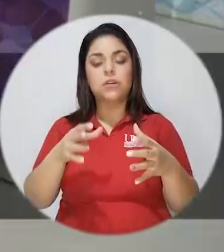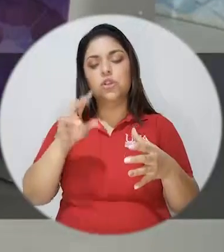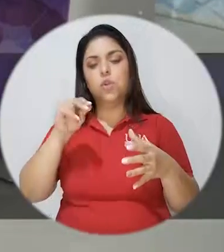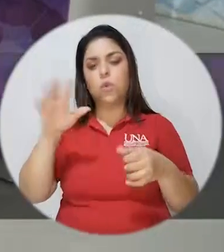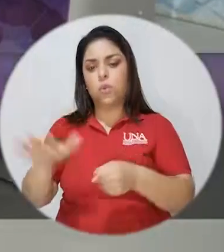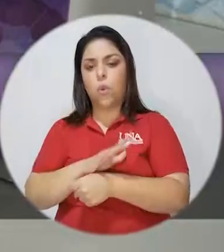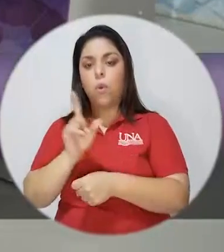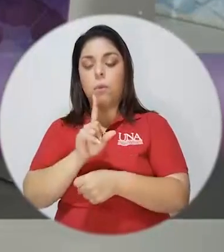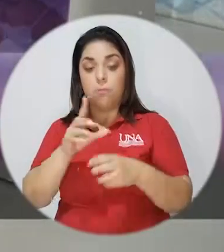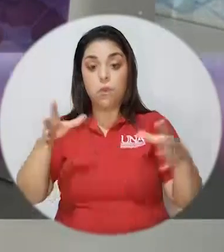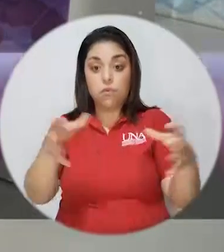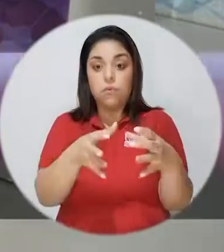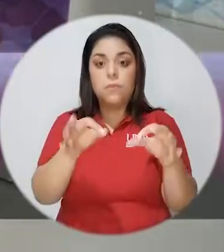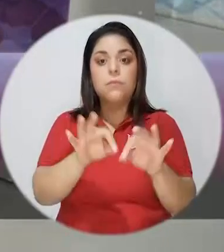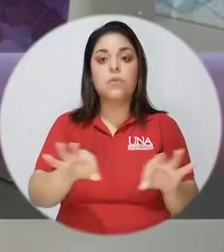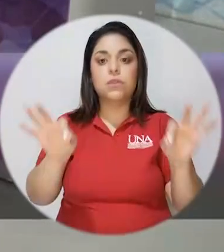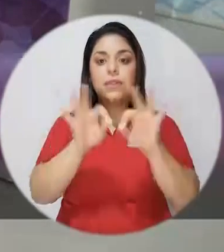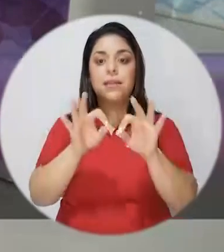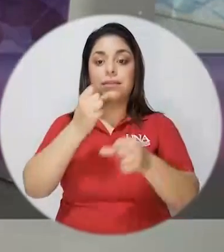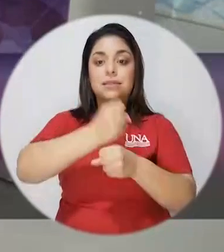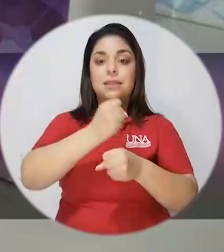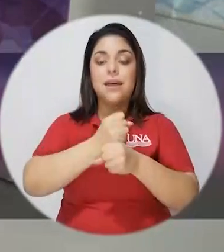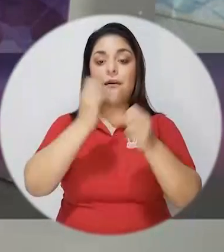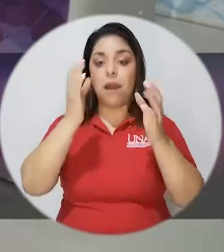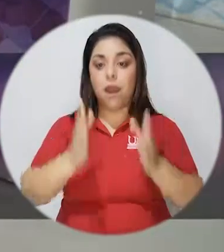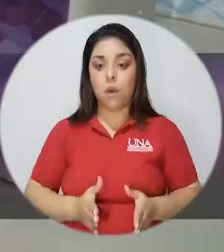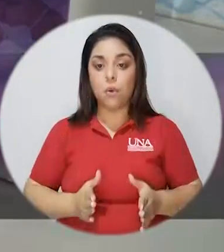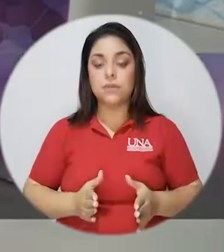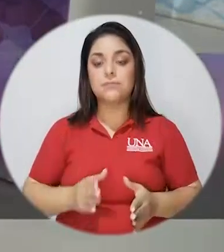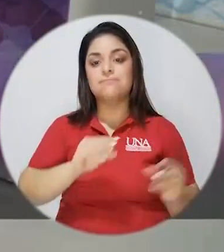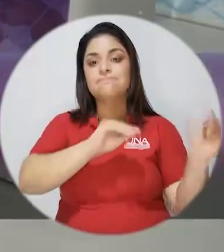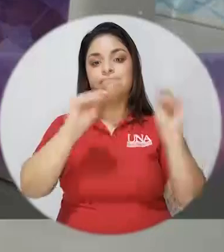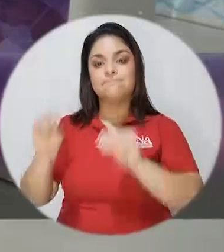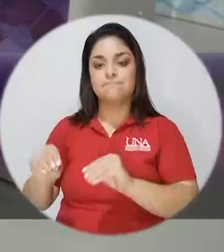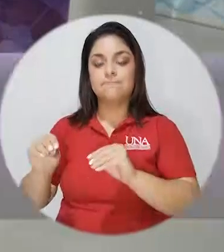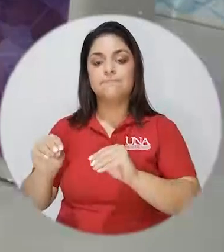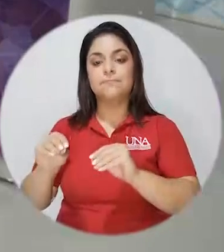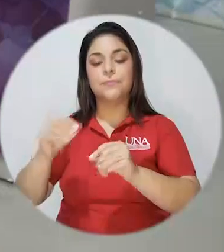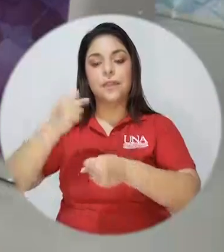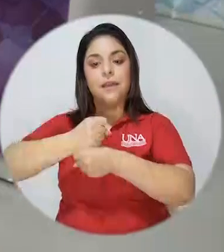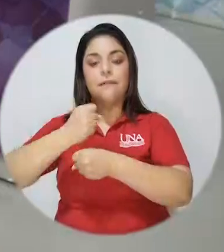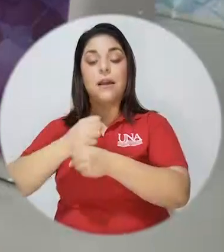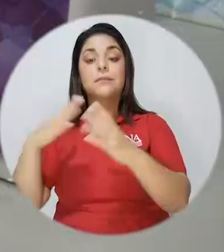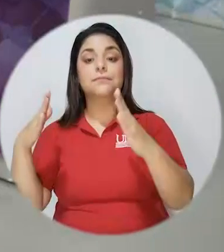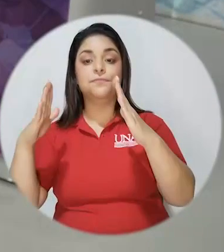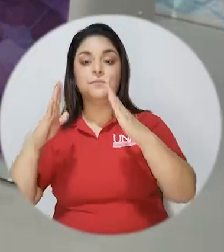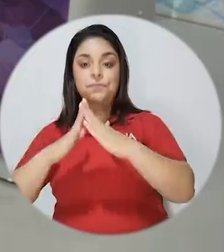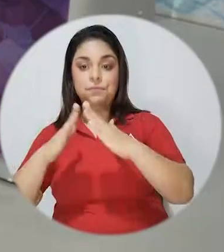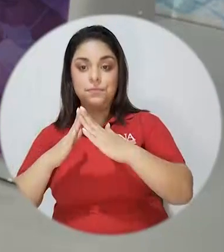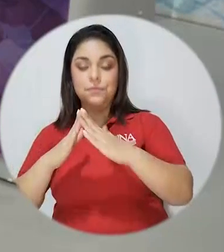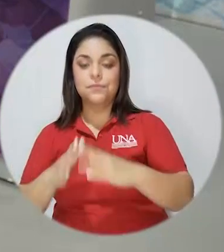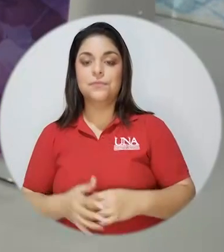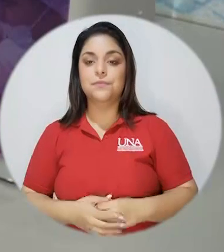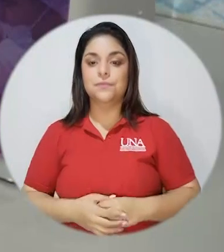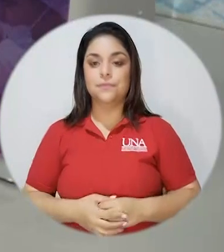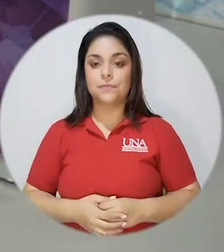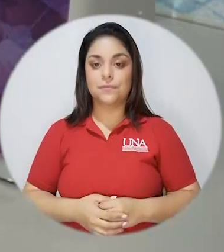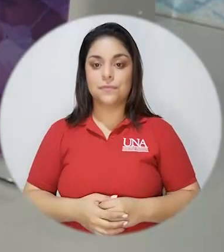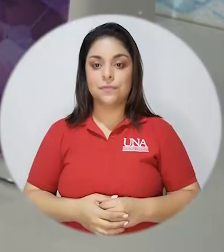la totalidad, pero sí una masa importante de funcionarios, pues pase de la modalidad presencial a una modalidad